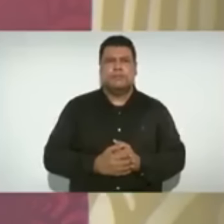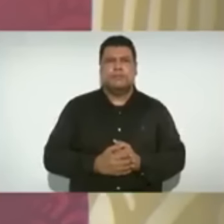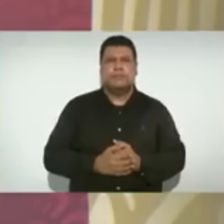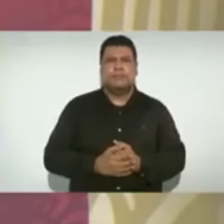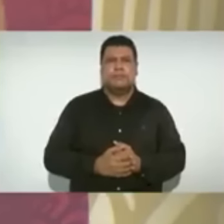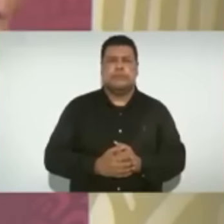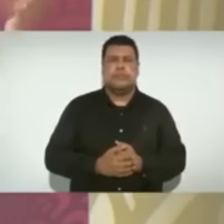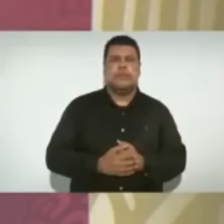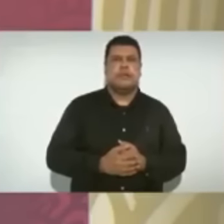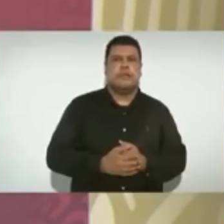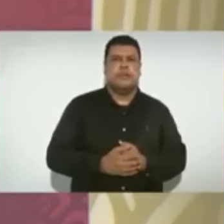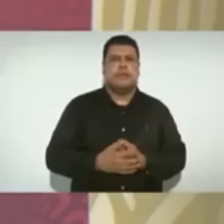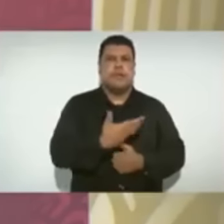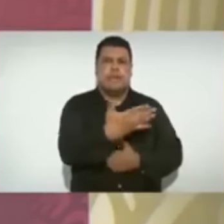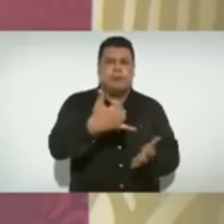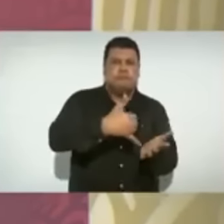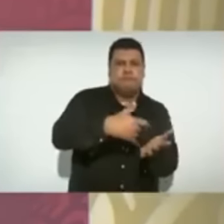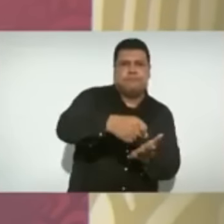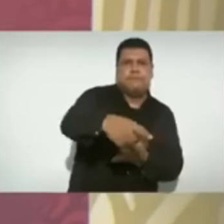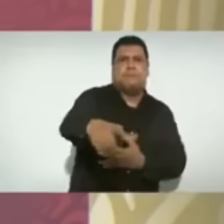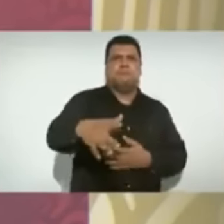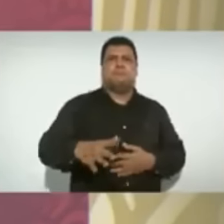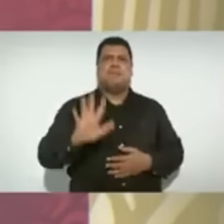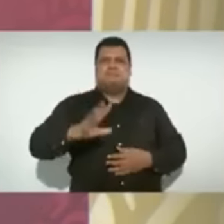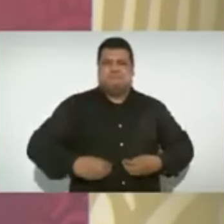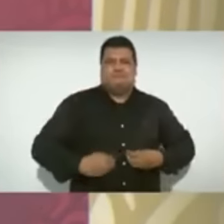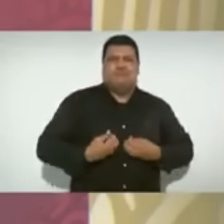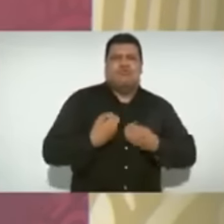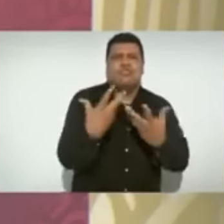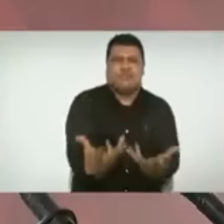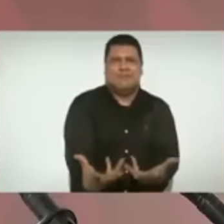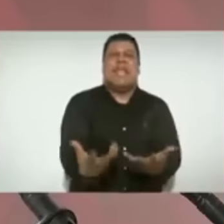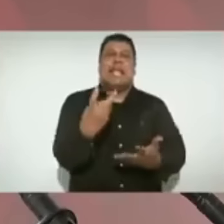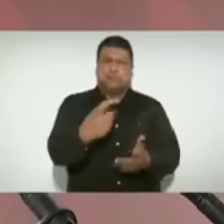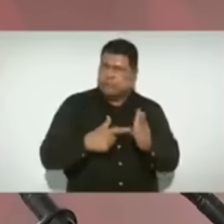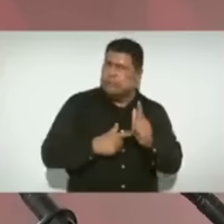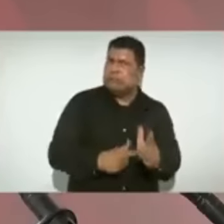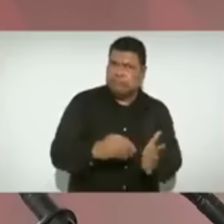del campo de Sembrando Vida, que estaba por acá.